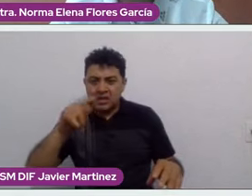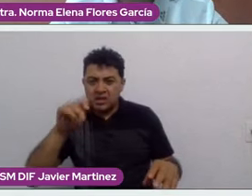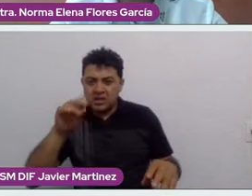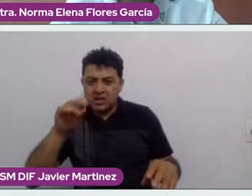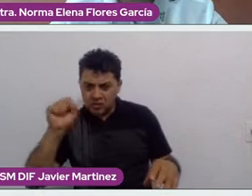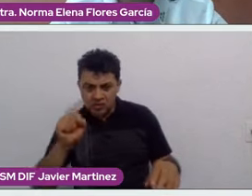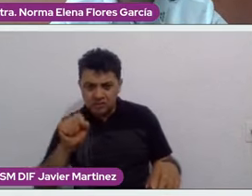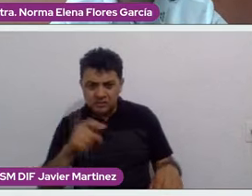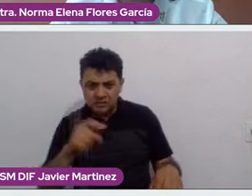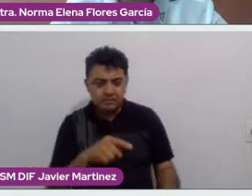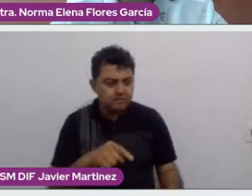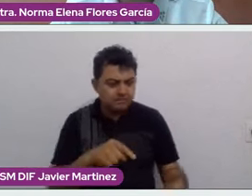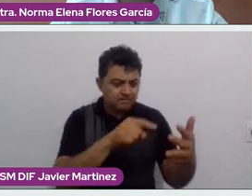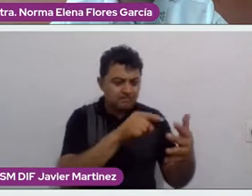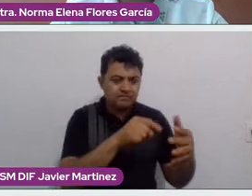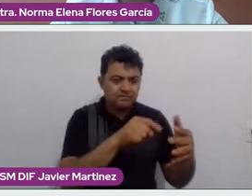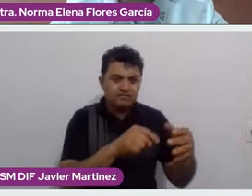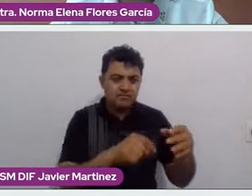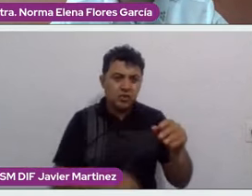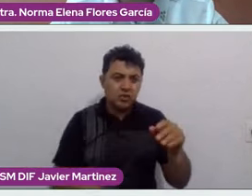glándula